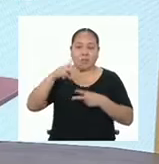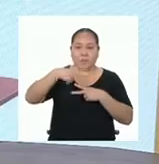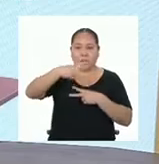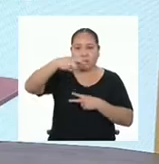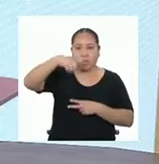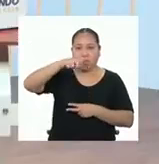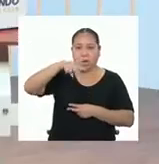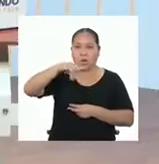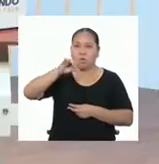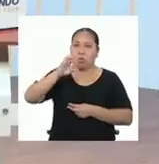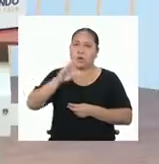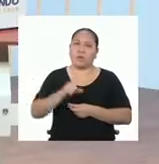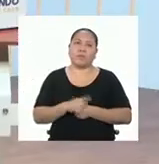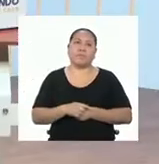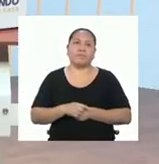Manuel